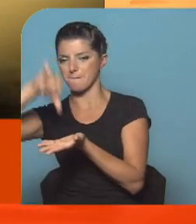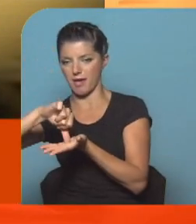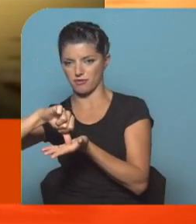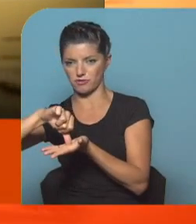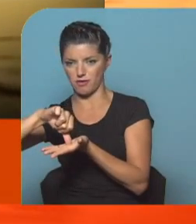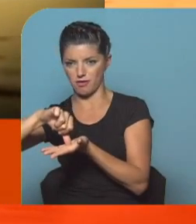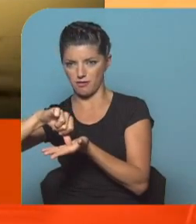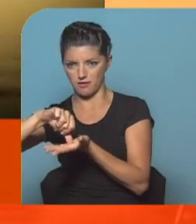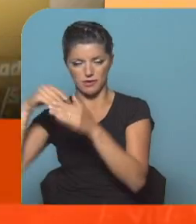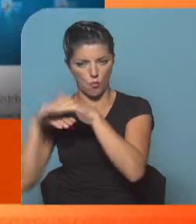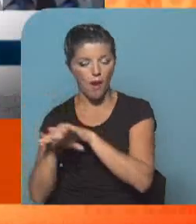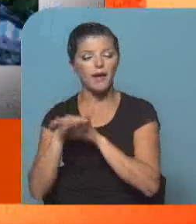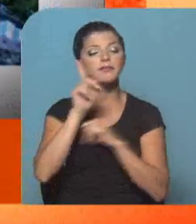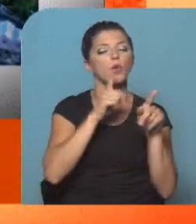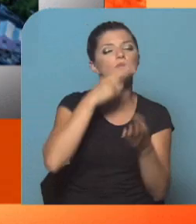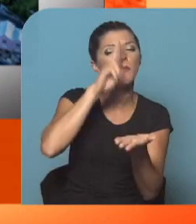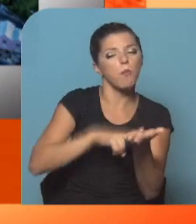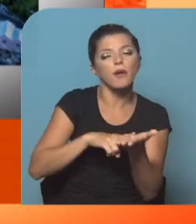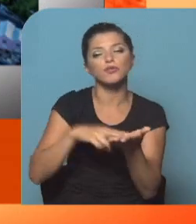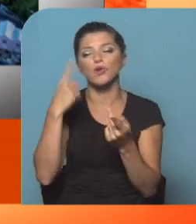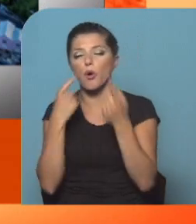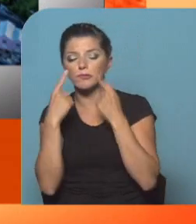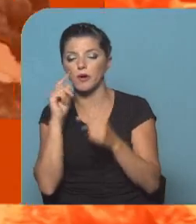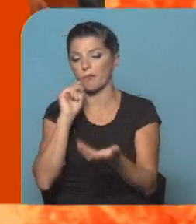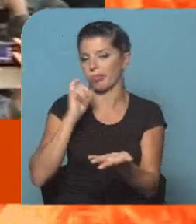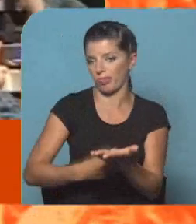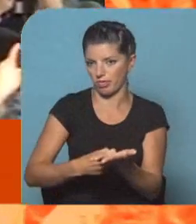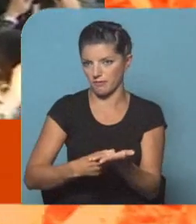fiscales, evadiendo controles e impuestos. Y además,